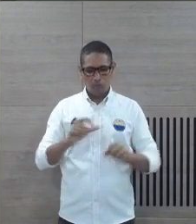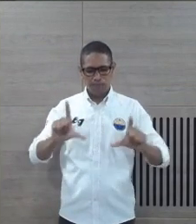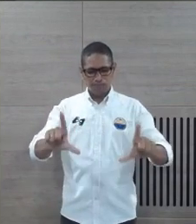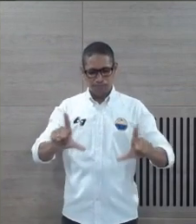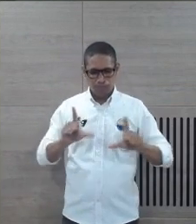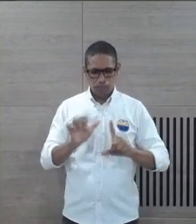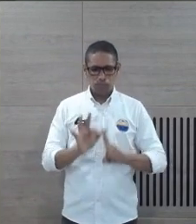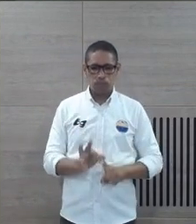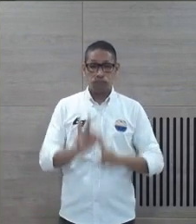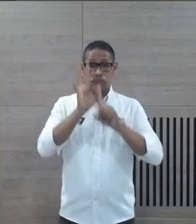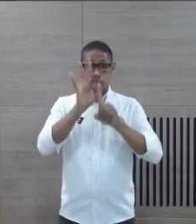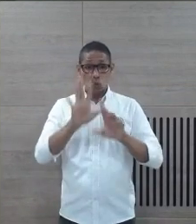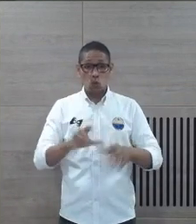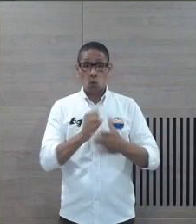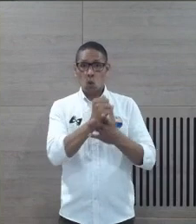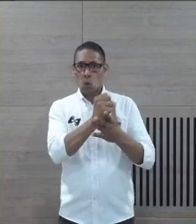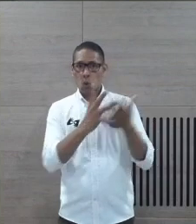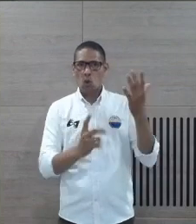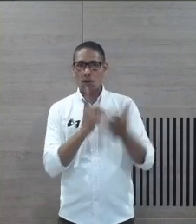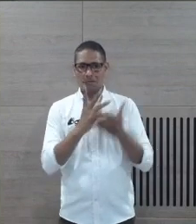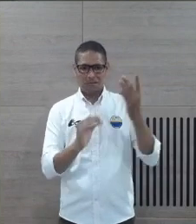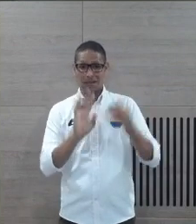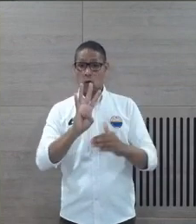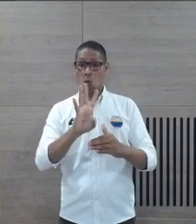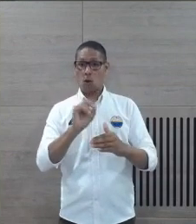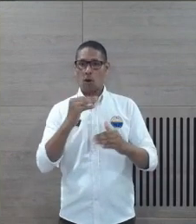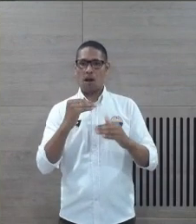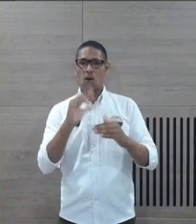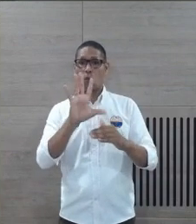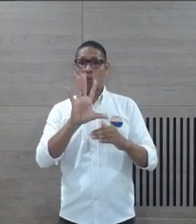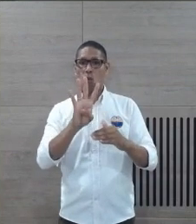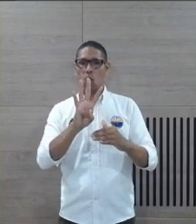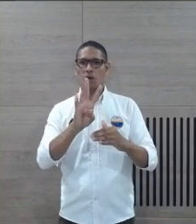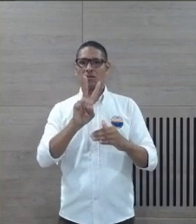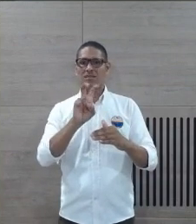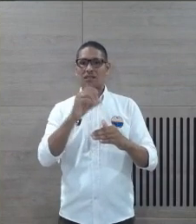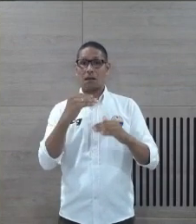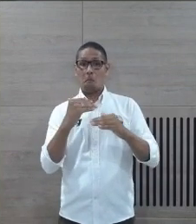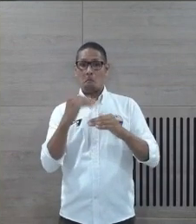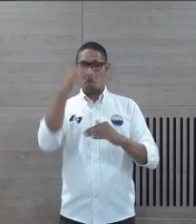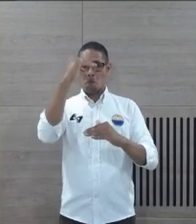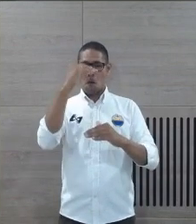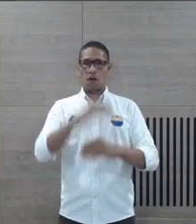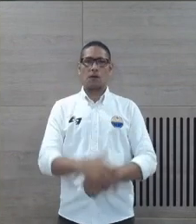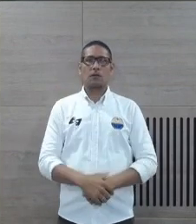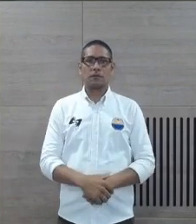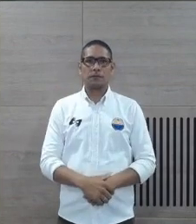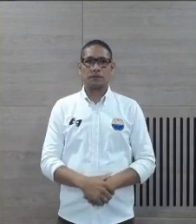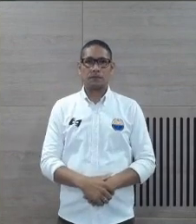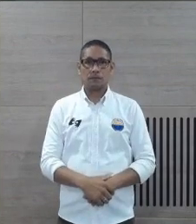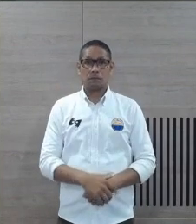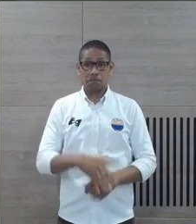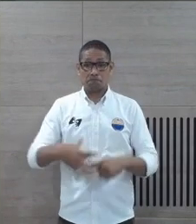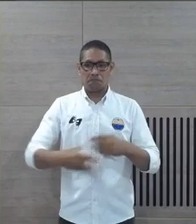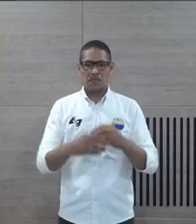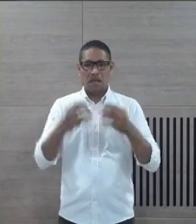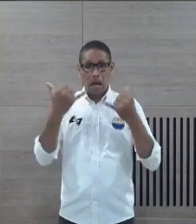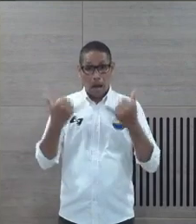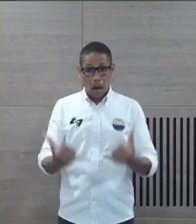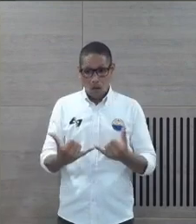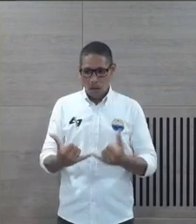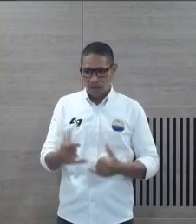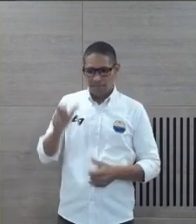470 puntos en su trabajo de grado. Seguidamente se anunciarán a los graduandos que hacen parte de este reconocimiento. Acta